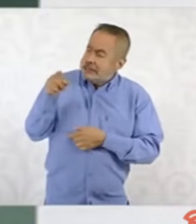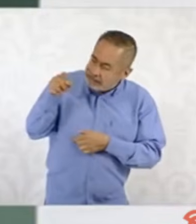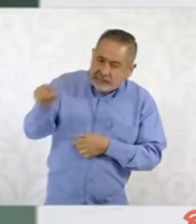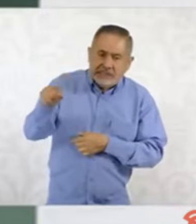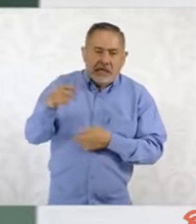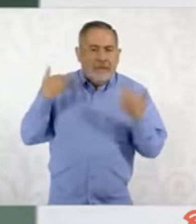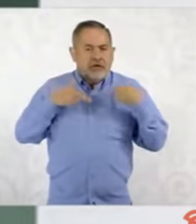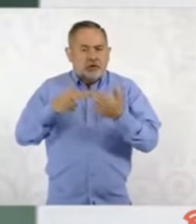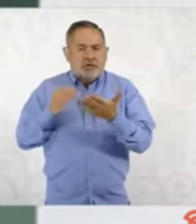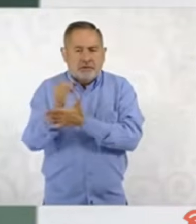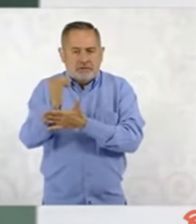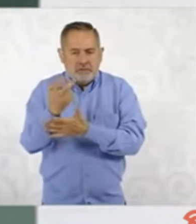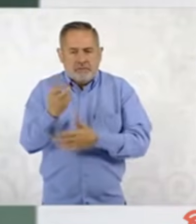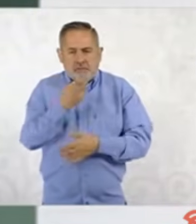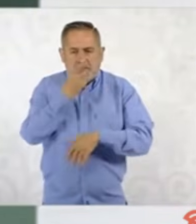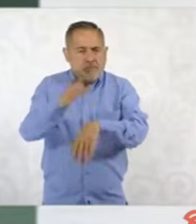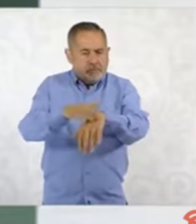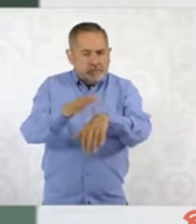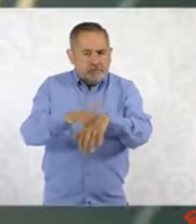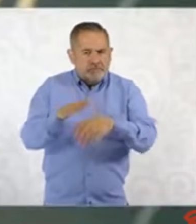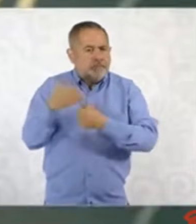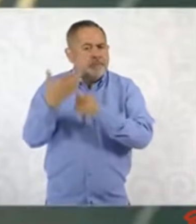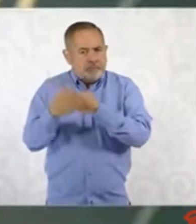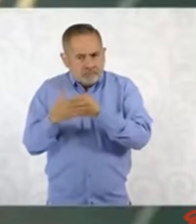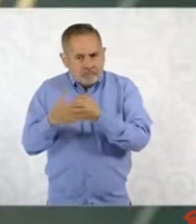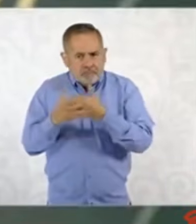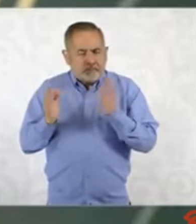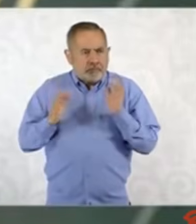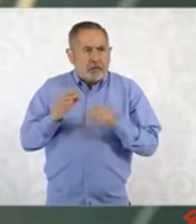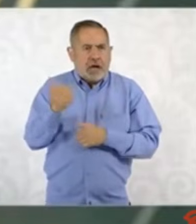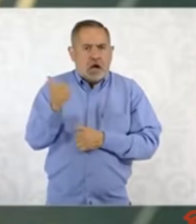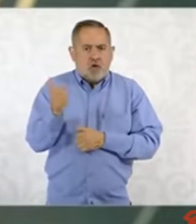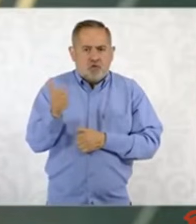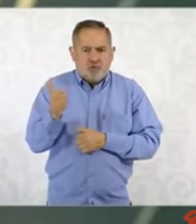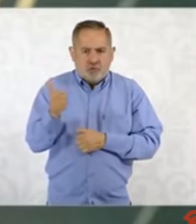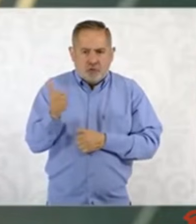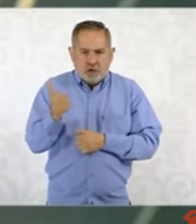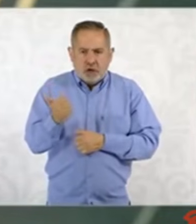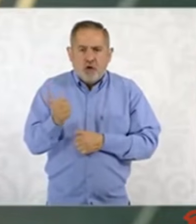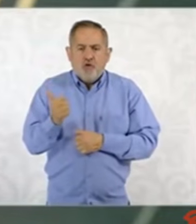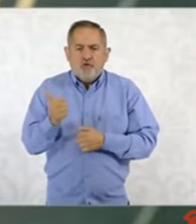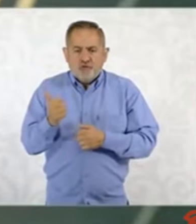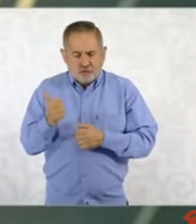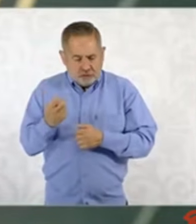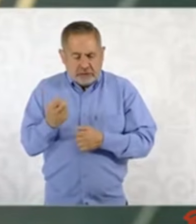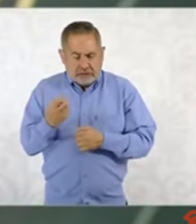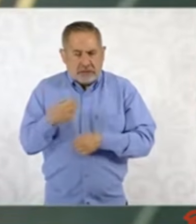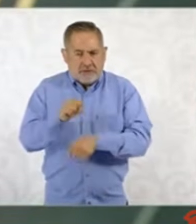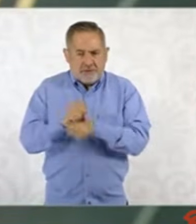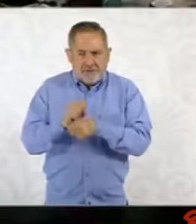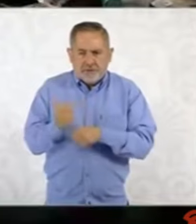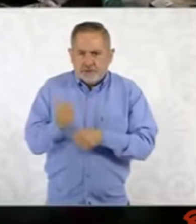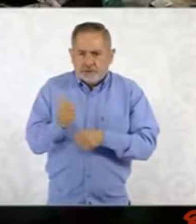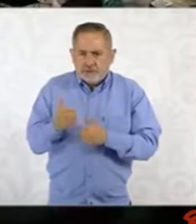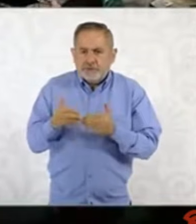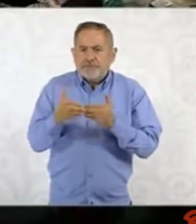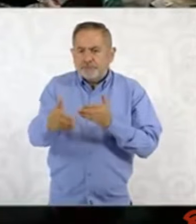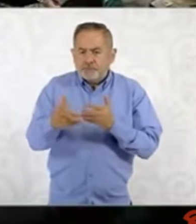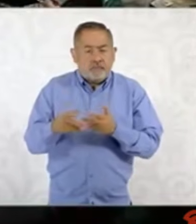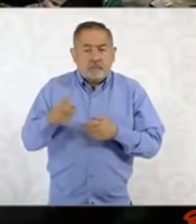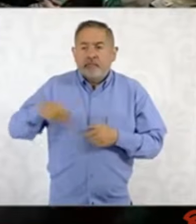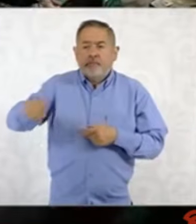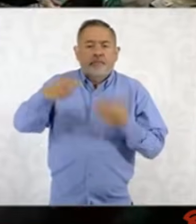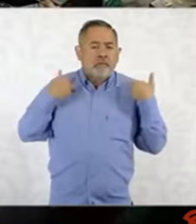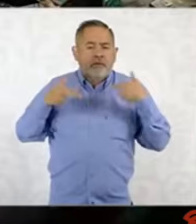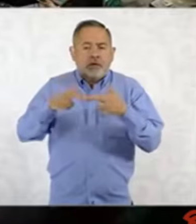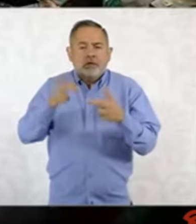y ya anunciamos que en el regreso a clases, en agosto, en esta semana, donde los maestros siempre